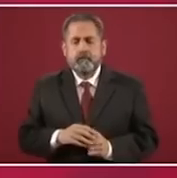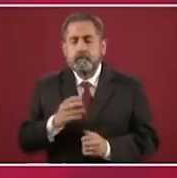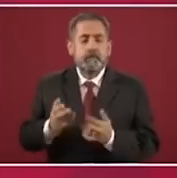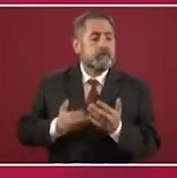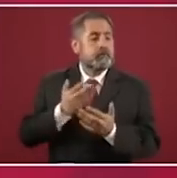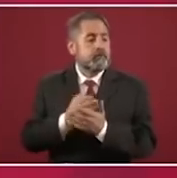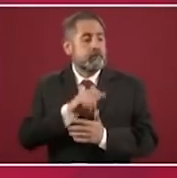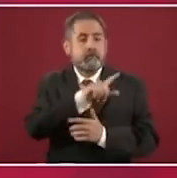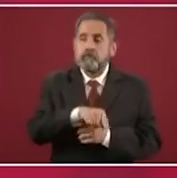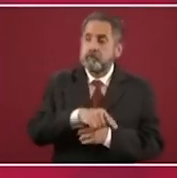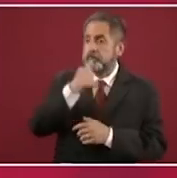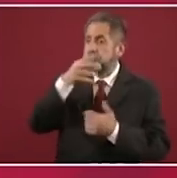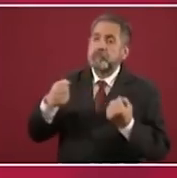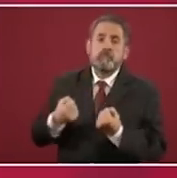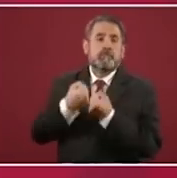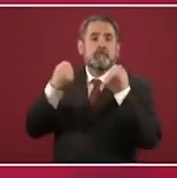confrontación